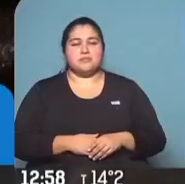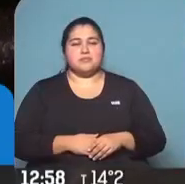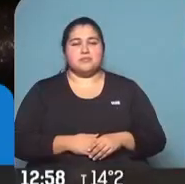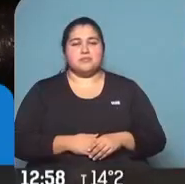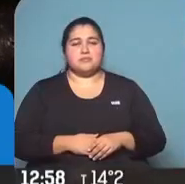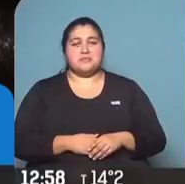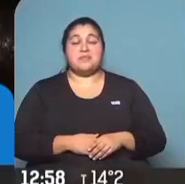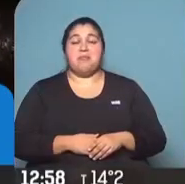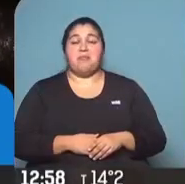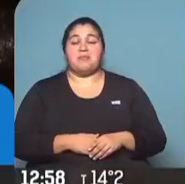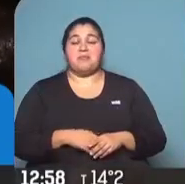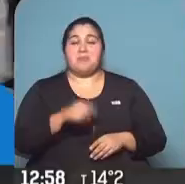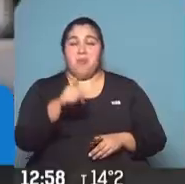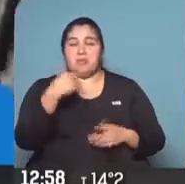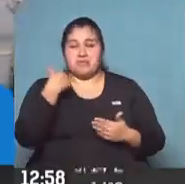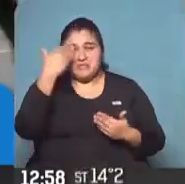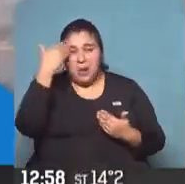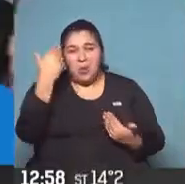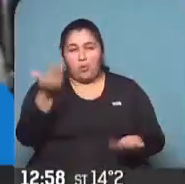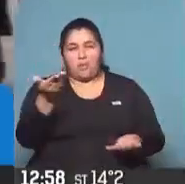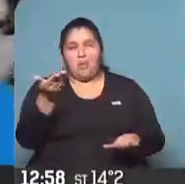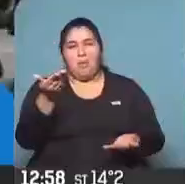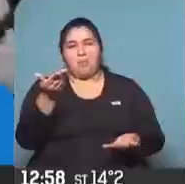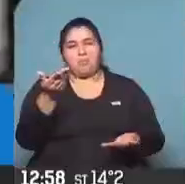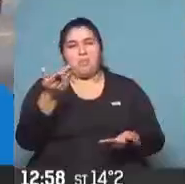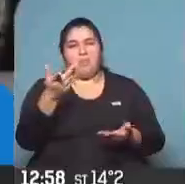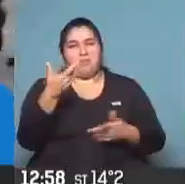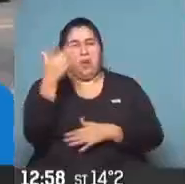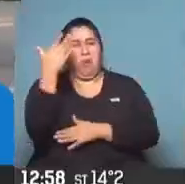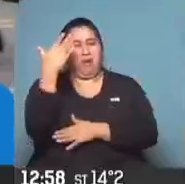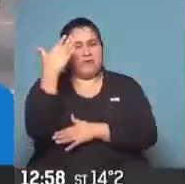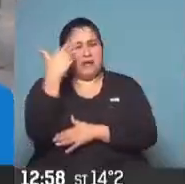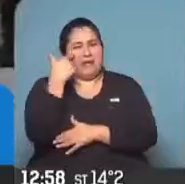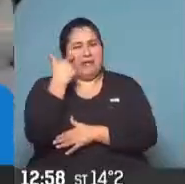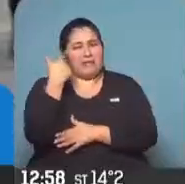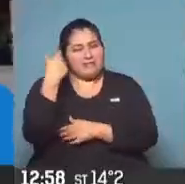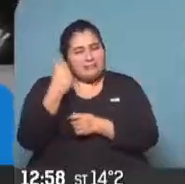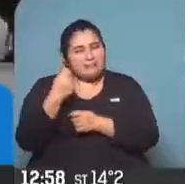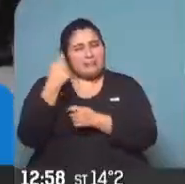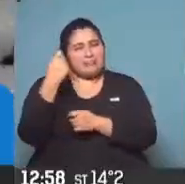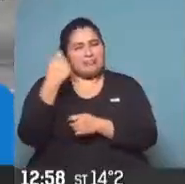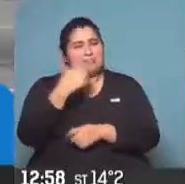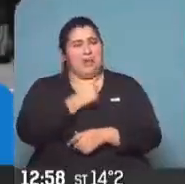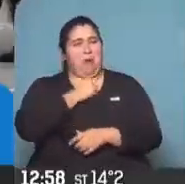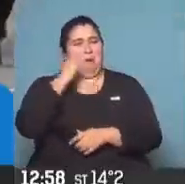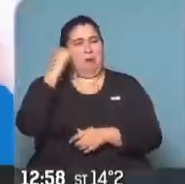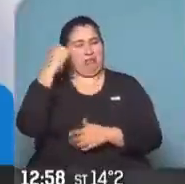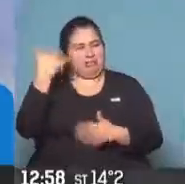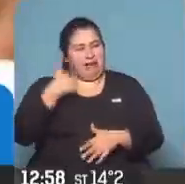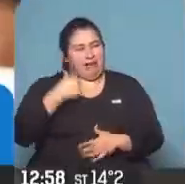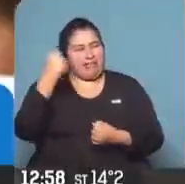nuevamente saludamos no las banderas primera patria